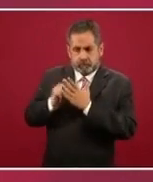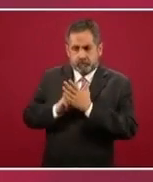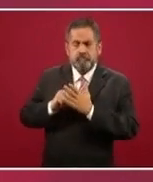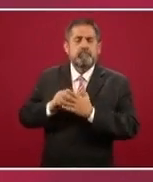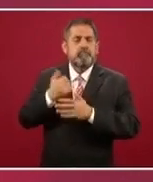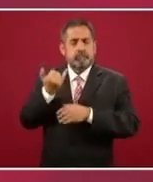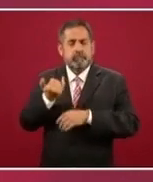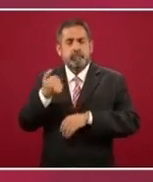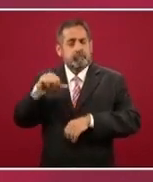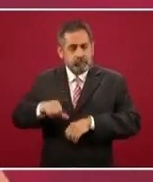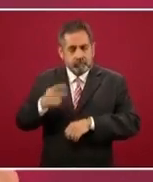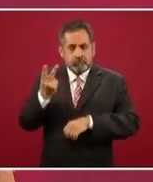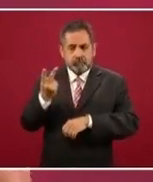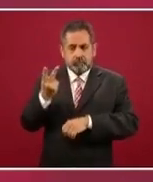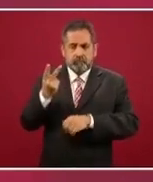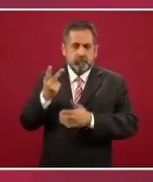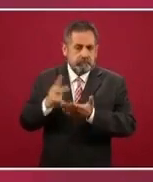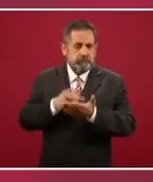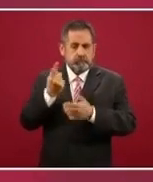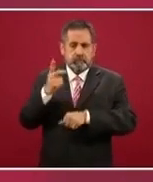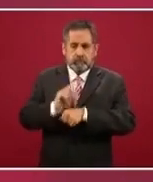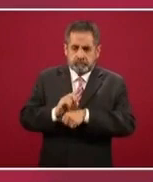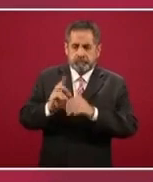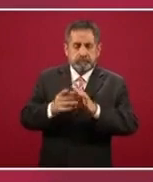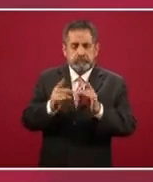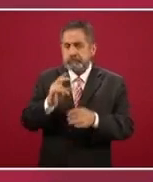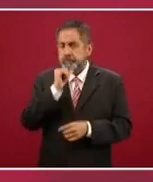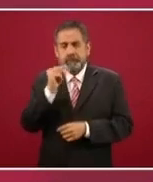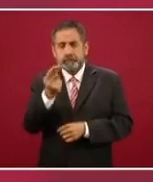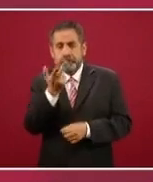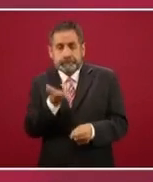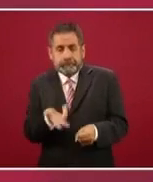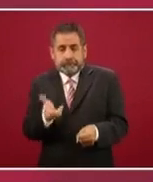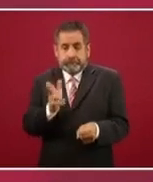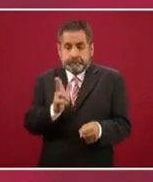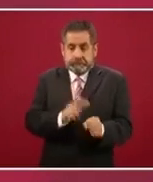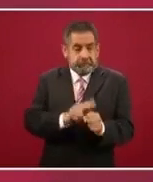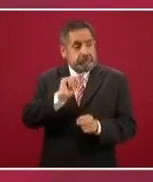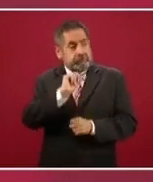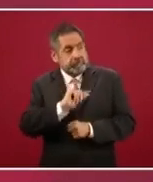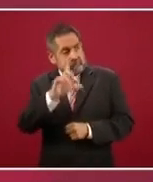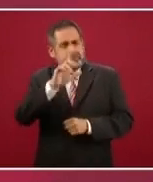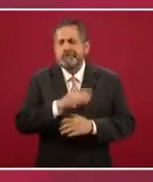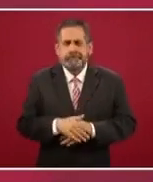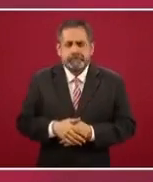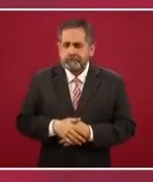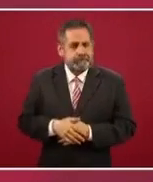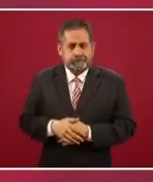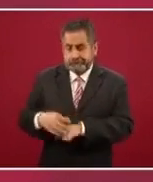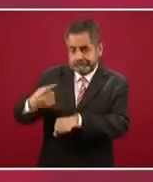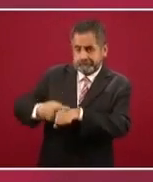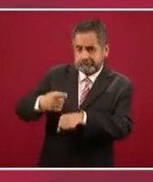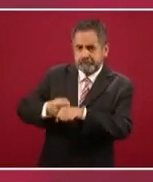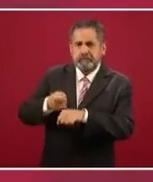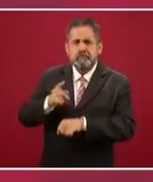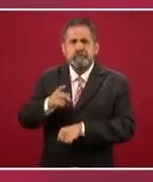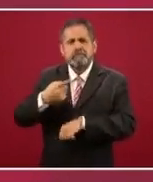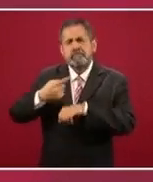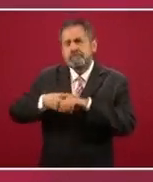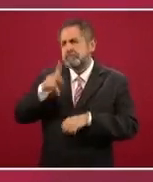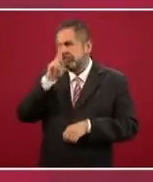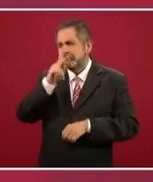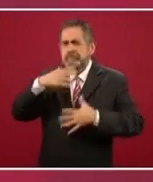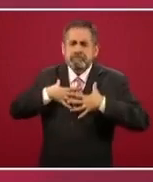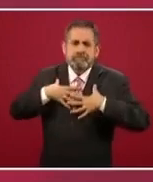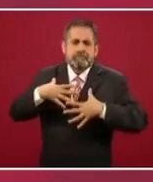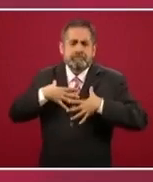al día, no se necesitan hospitales especiales. Esta es una infección respiratoria, como existen más de